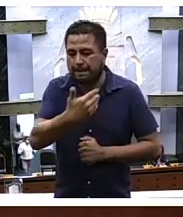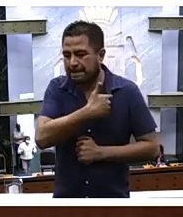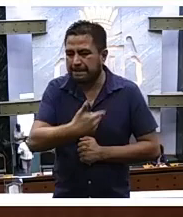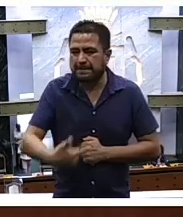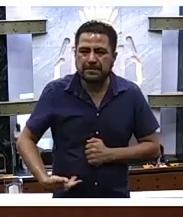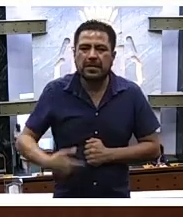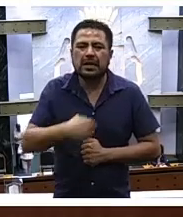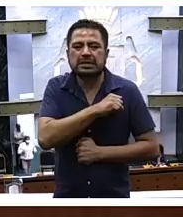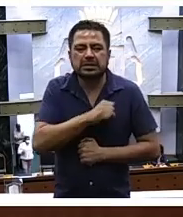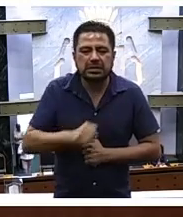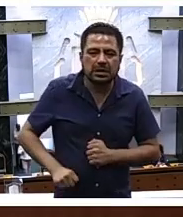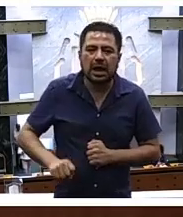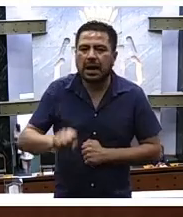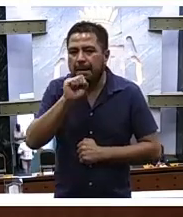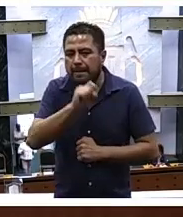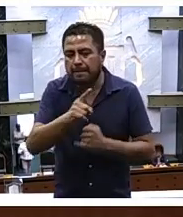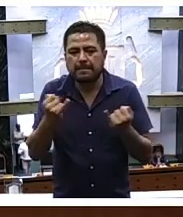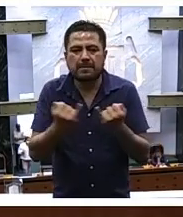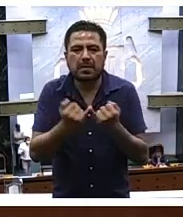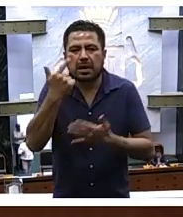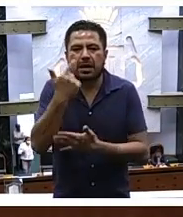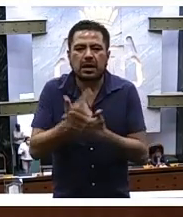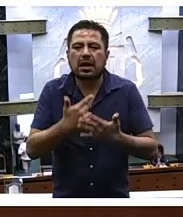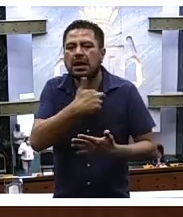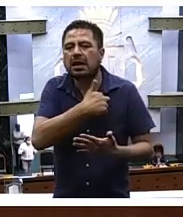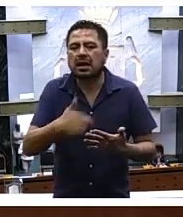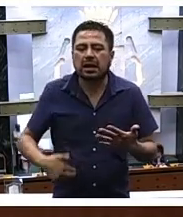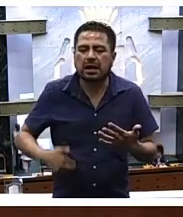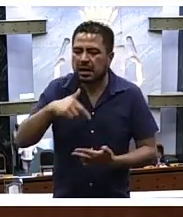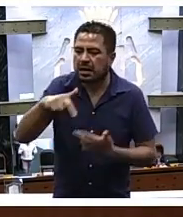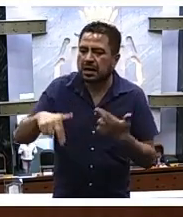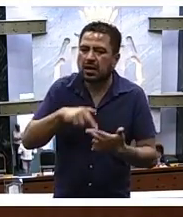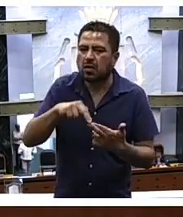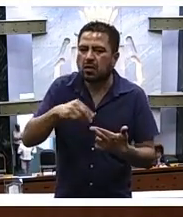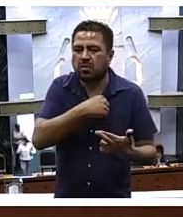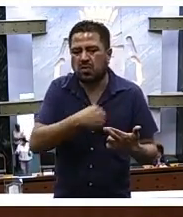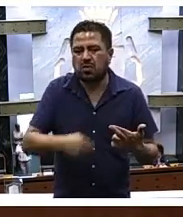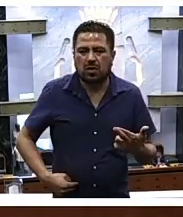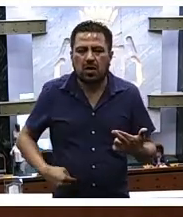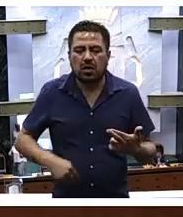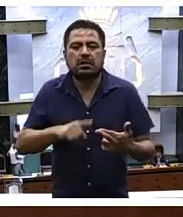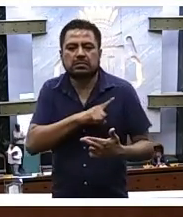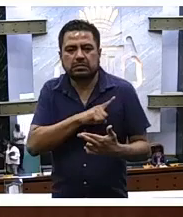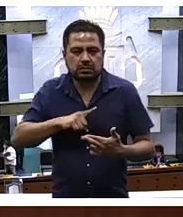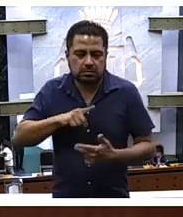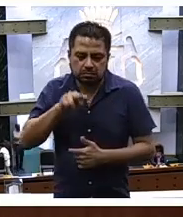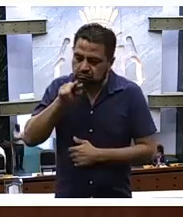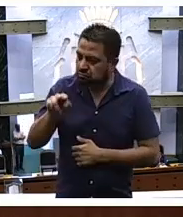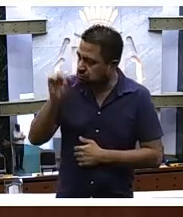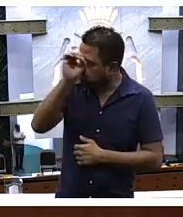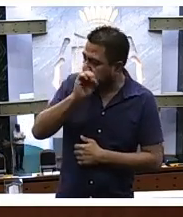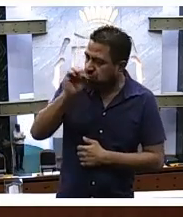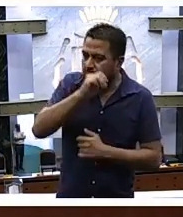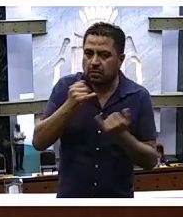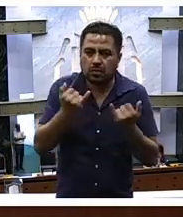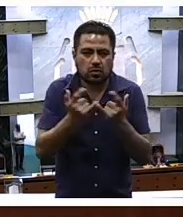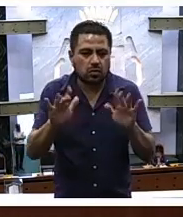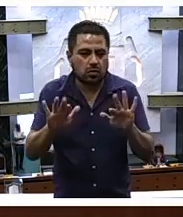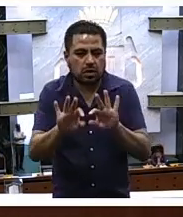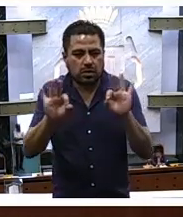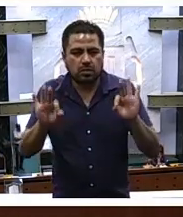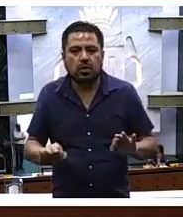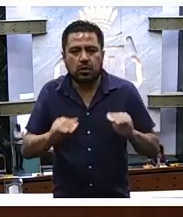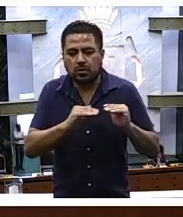y sindicaturas, así como en la lista de regidurías para integrar los ayuntamientos, debiendo observar el principio de paridad de género en